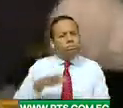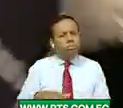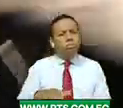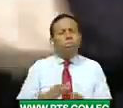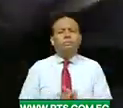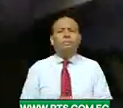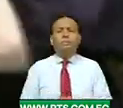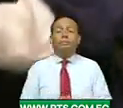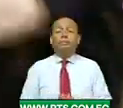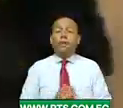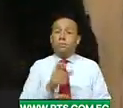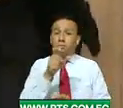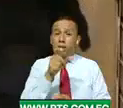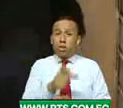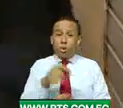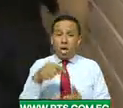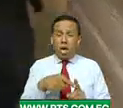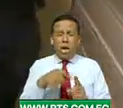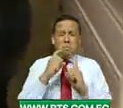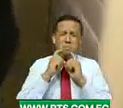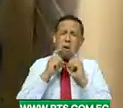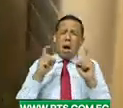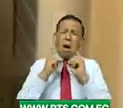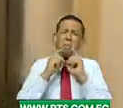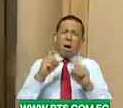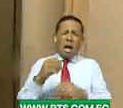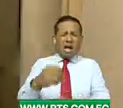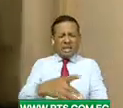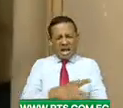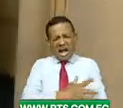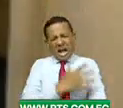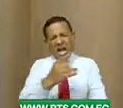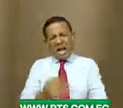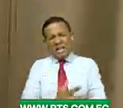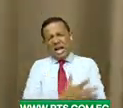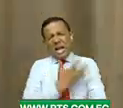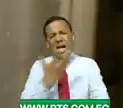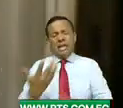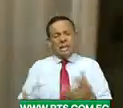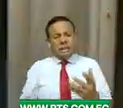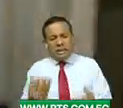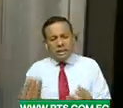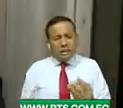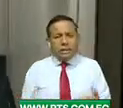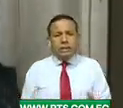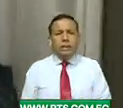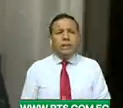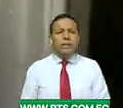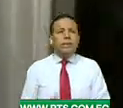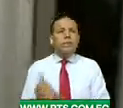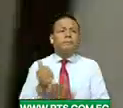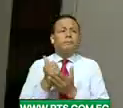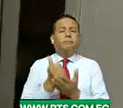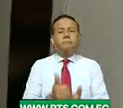Un tripulante que gritaba por quemaduras en una de sus extremidades inferiores.